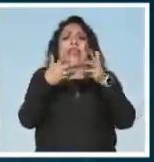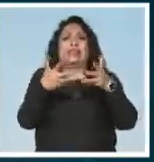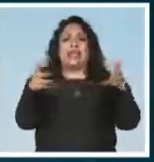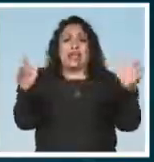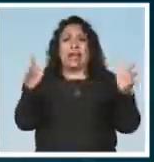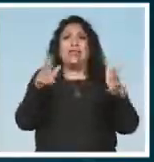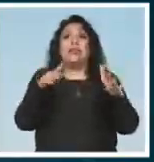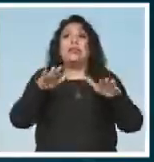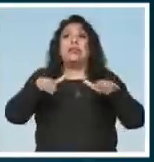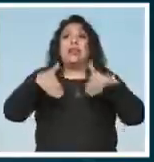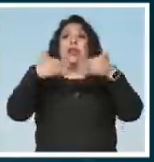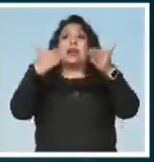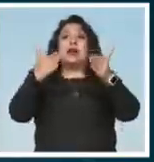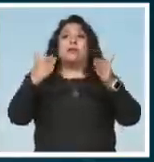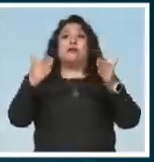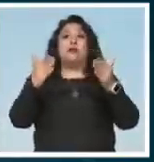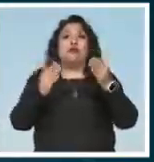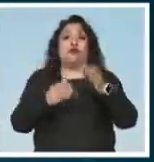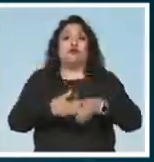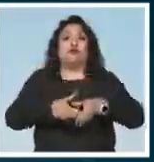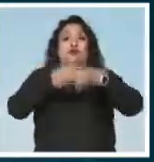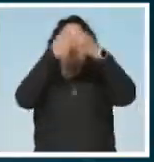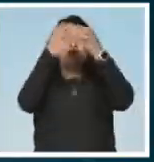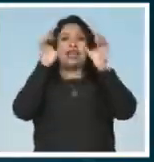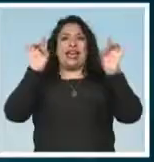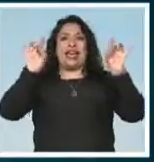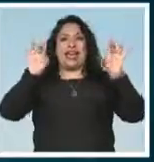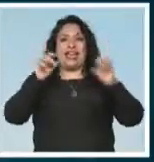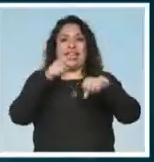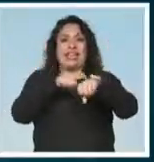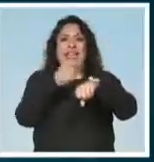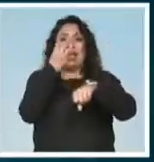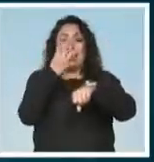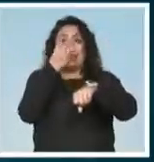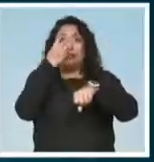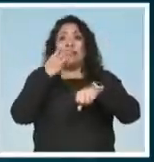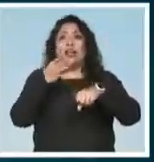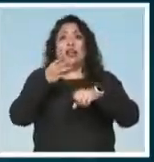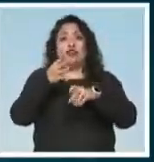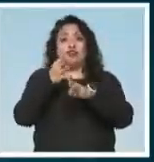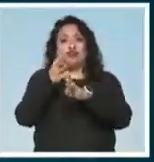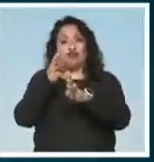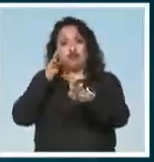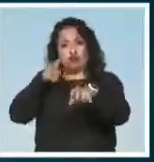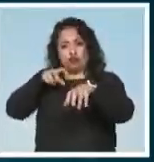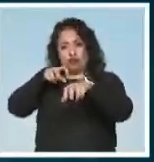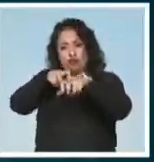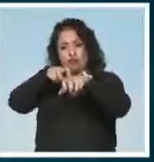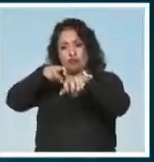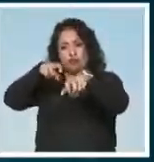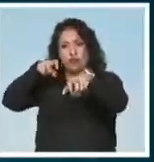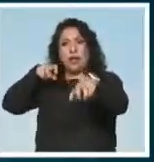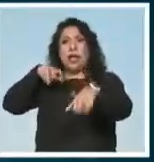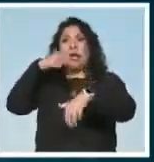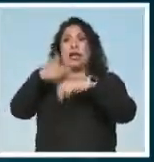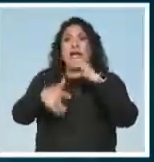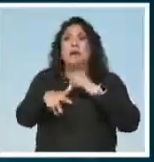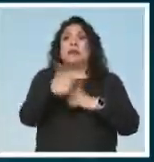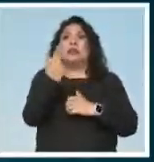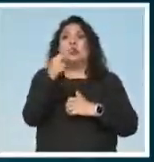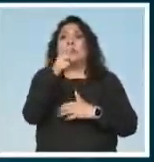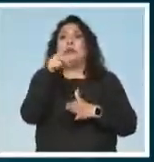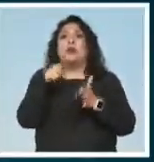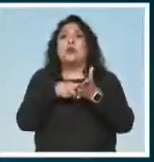estaremos llegando a la columna de Independencia a las 3 de la tarde y van a estar formados los alebrijes hasta el 13 de noviembre en